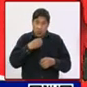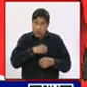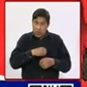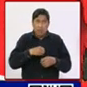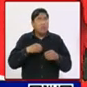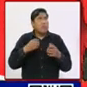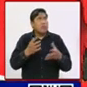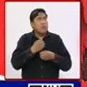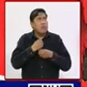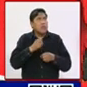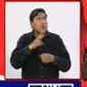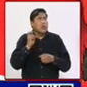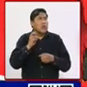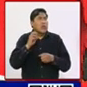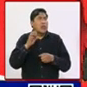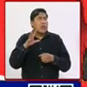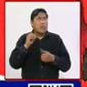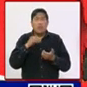Petrolero, se llevarán